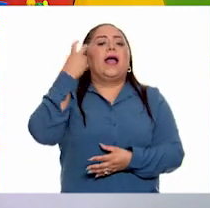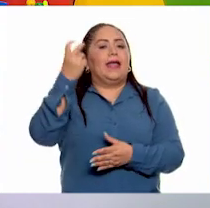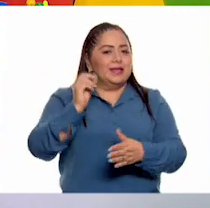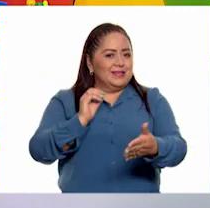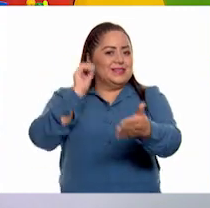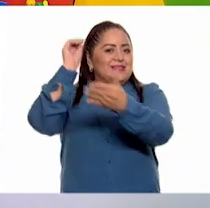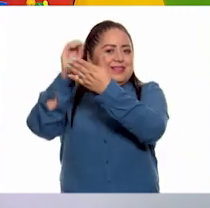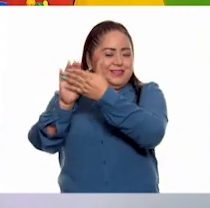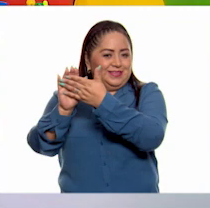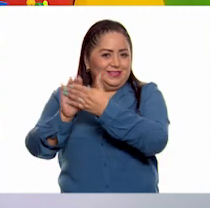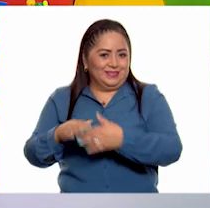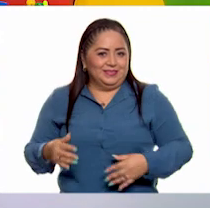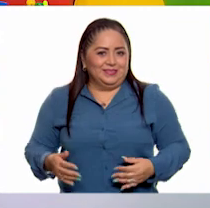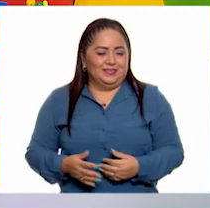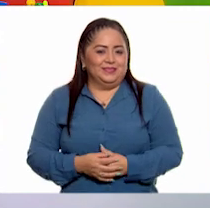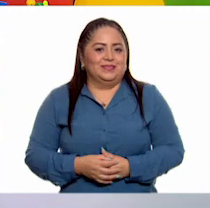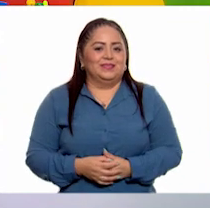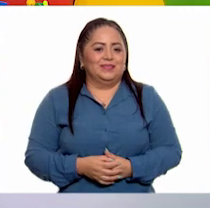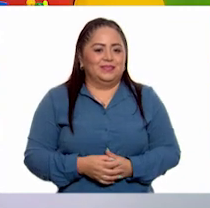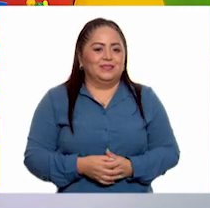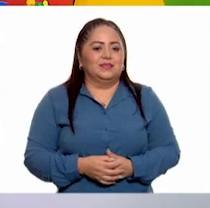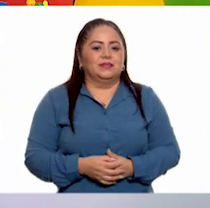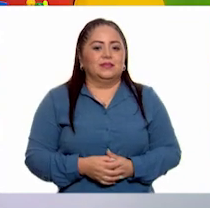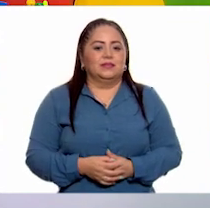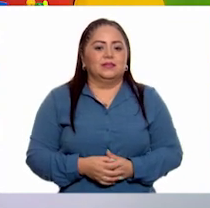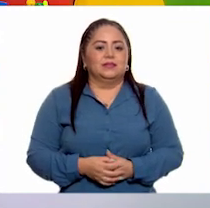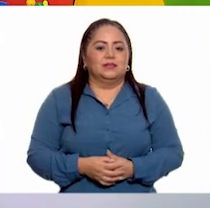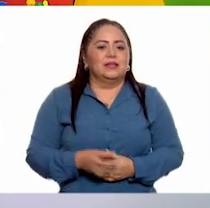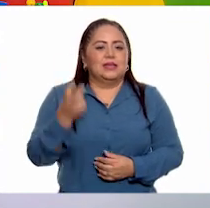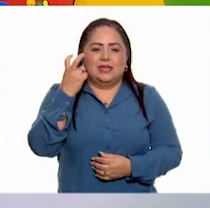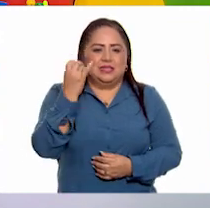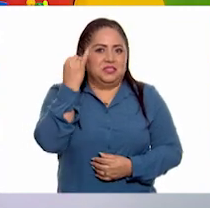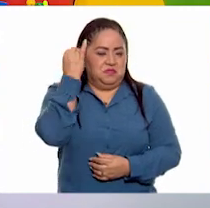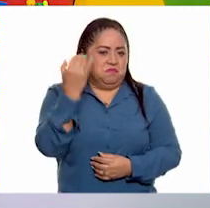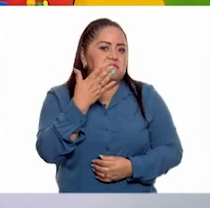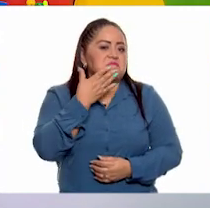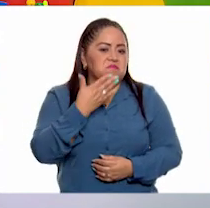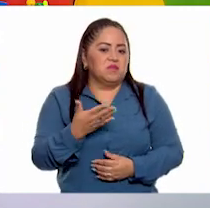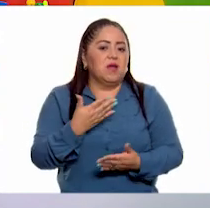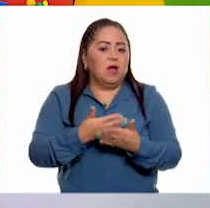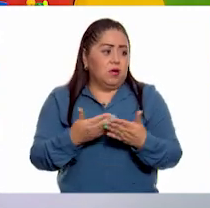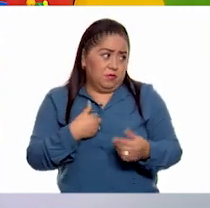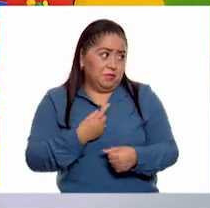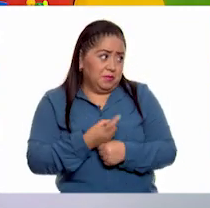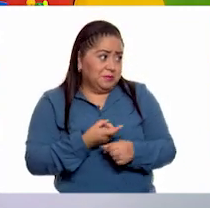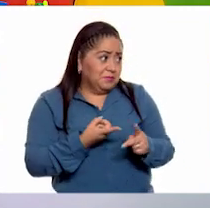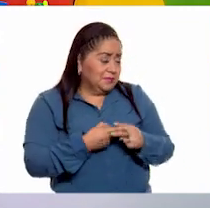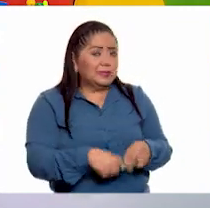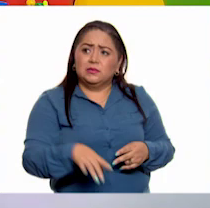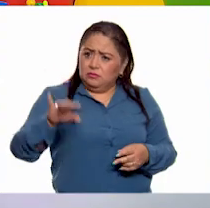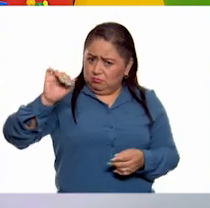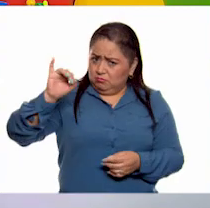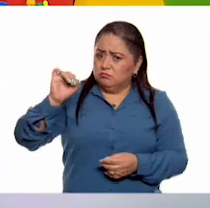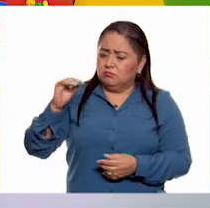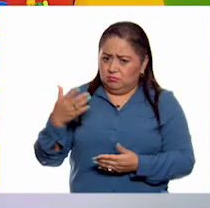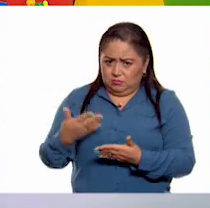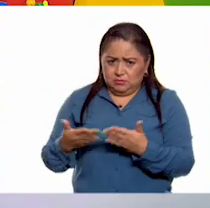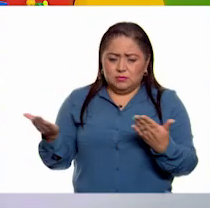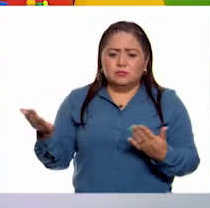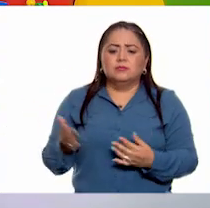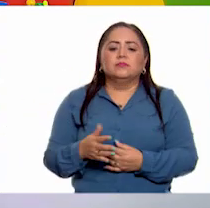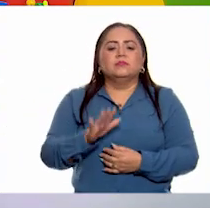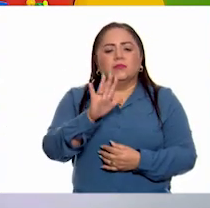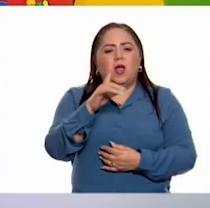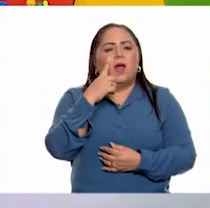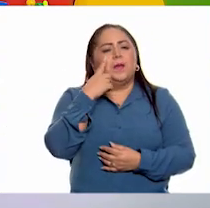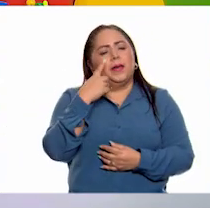calma. ¡Wow! Es una idea genial. Oye, ¿puedo comenzar? Claro que sí, por supuesto. A